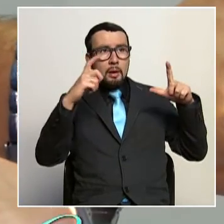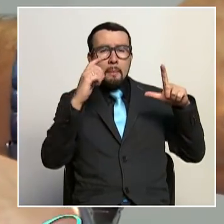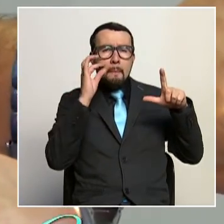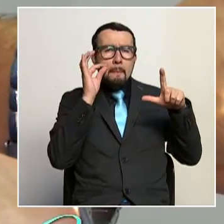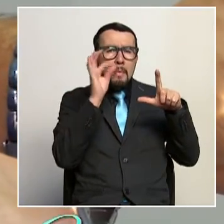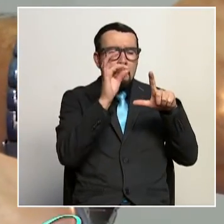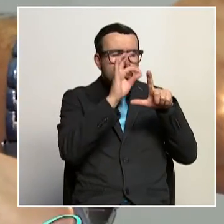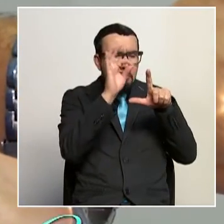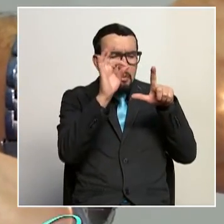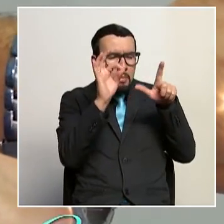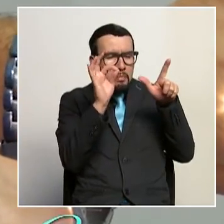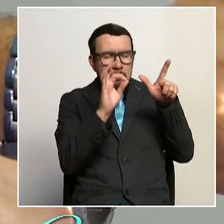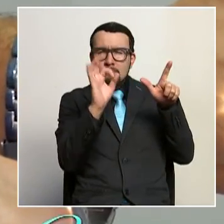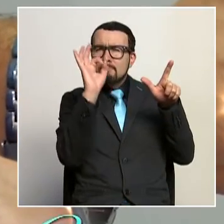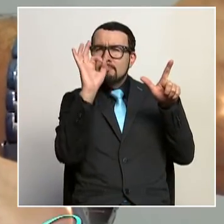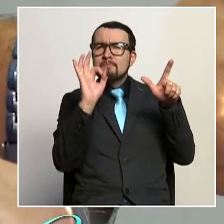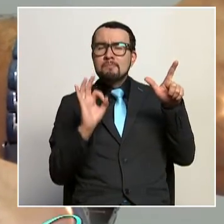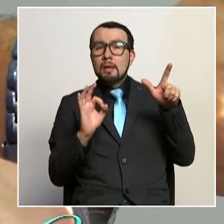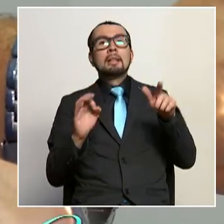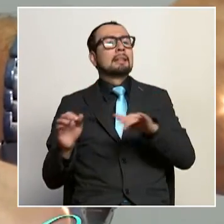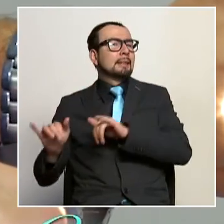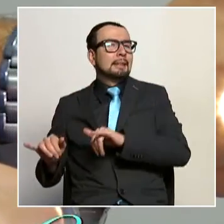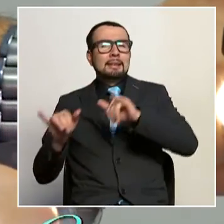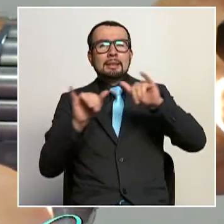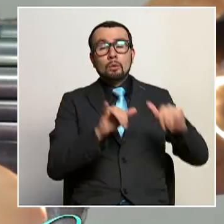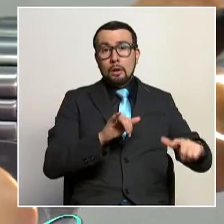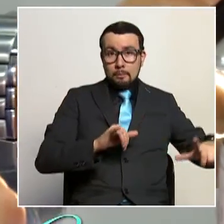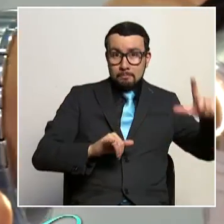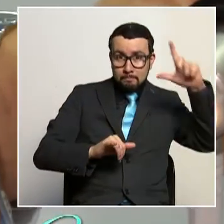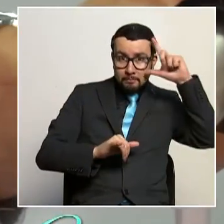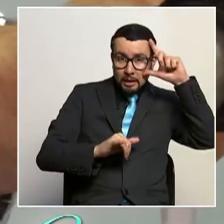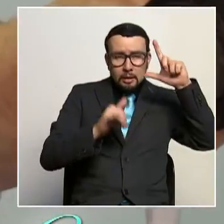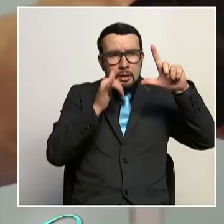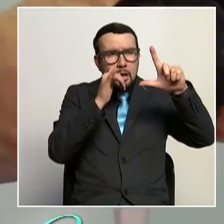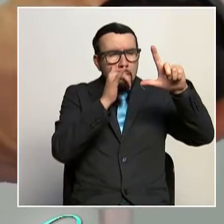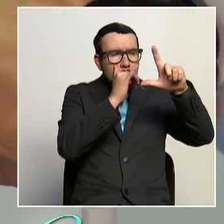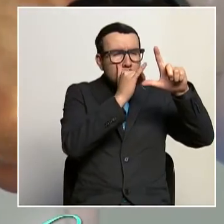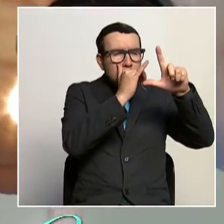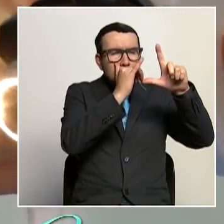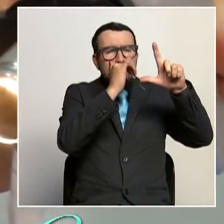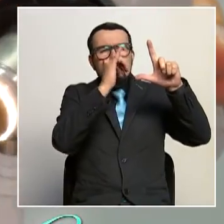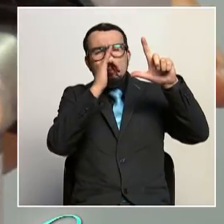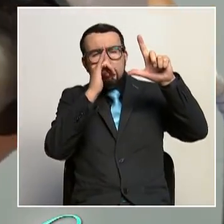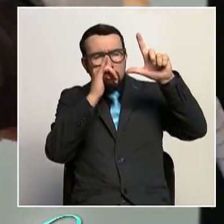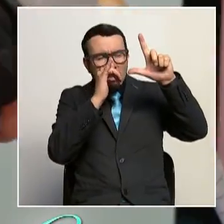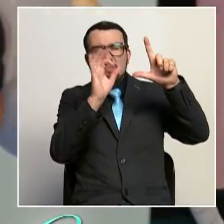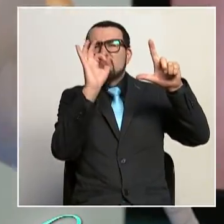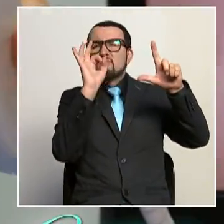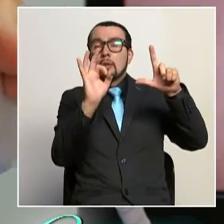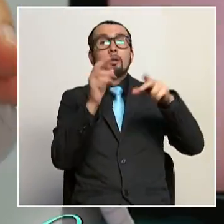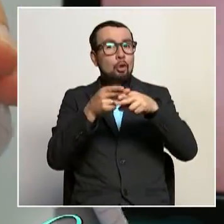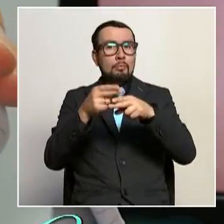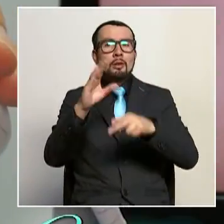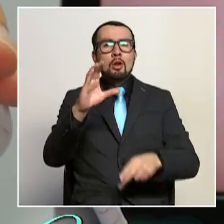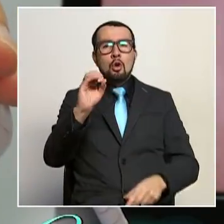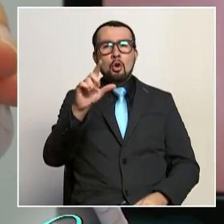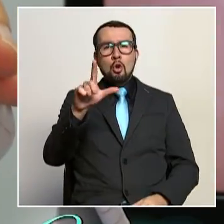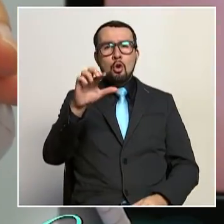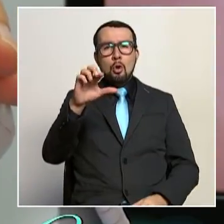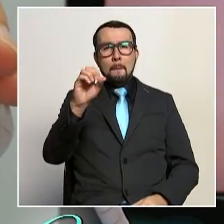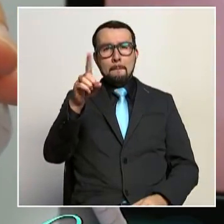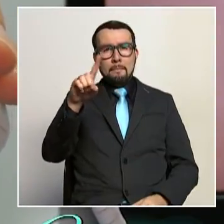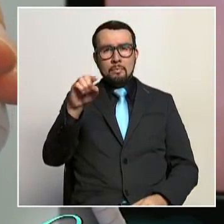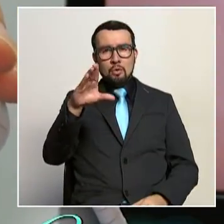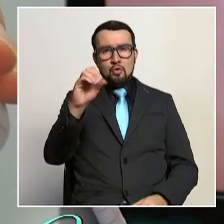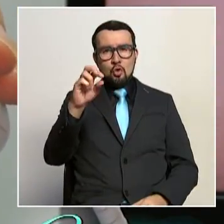los tejidos. Y esto es lo que se hace a nivel esto es la colposcopia, lo que se hace a nivel del útero. Pero en